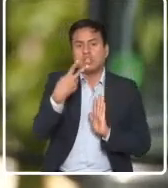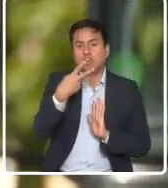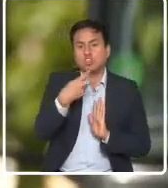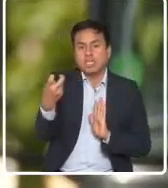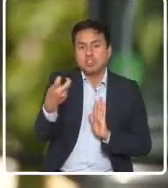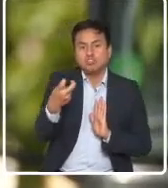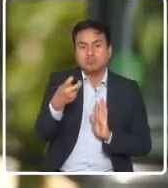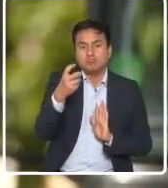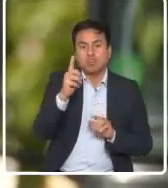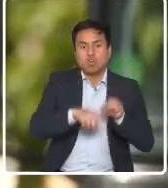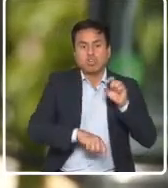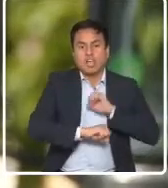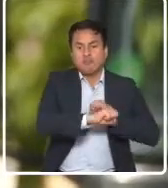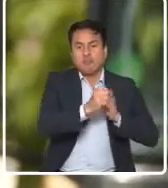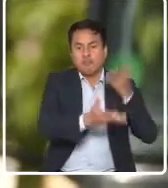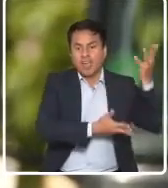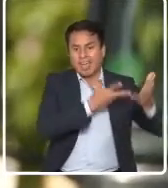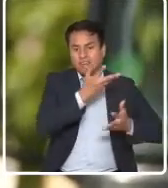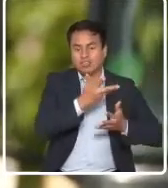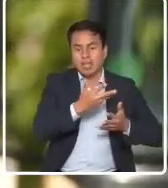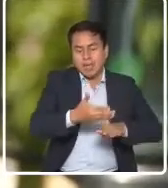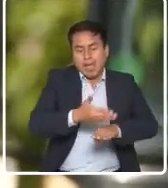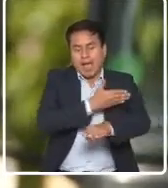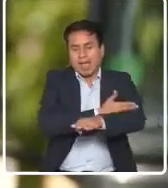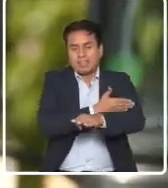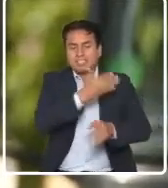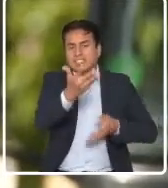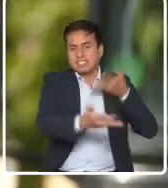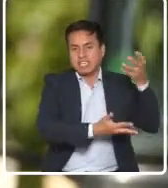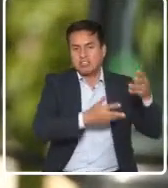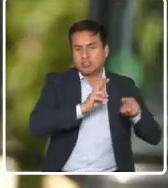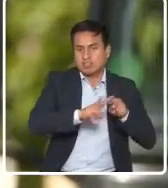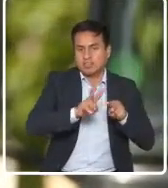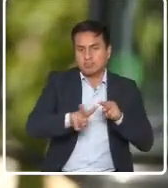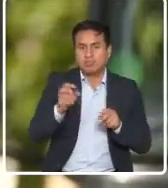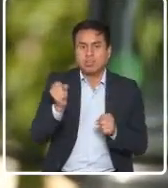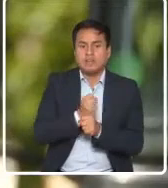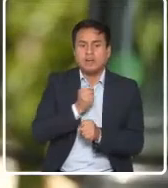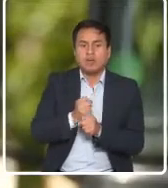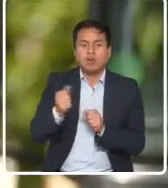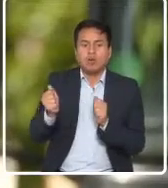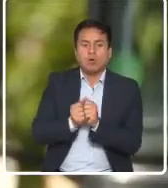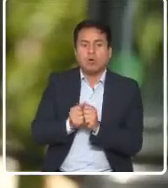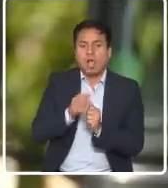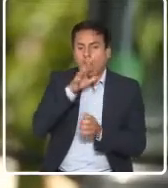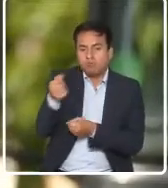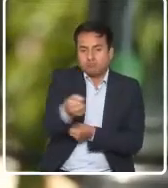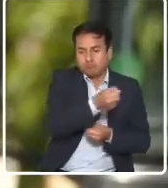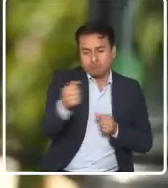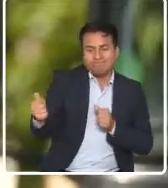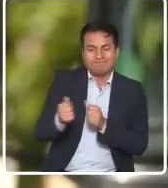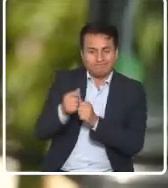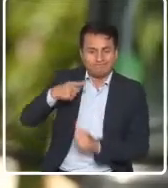3.200 cortafuegos, de manera previa a los incendios, en un trabajo que se hizo con las y los brigadistas.